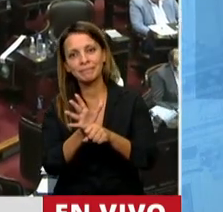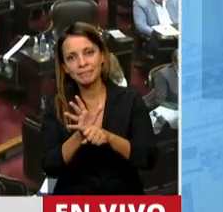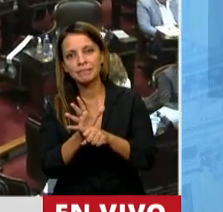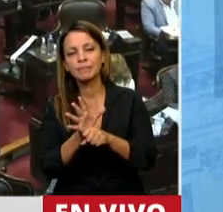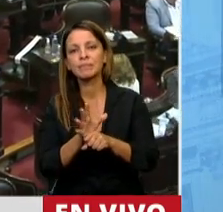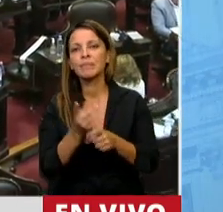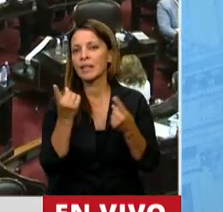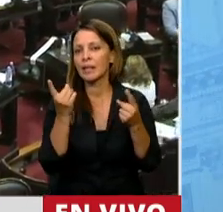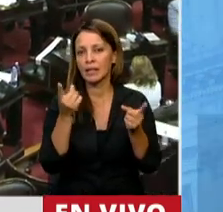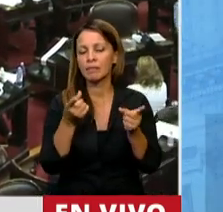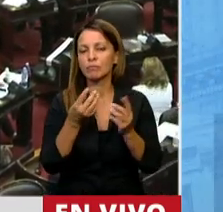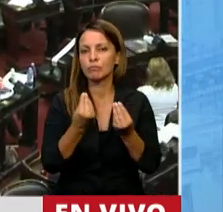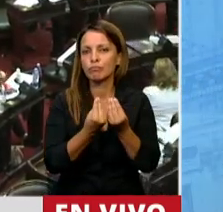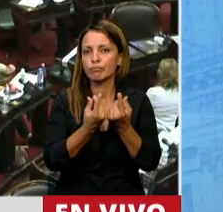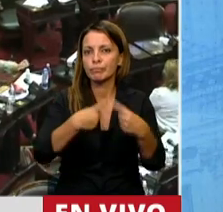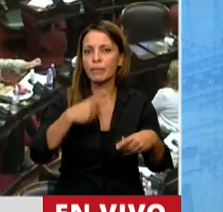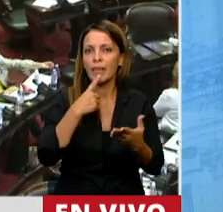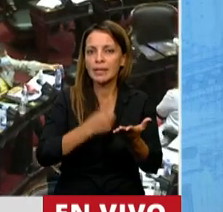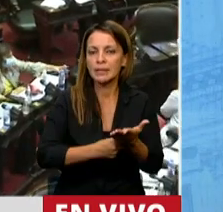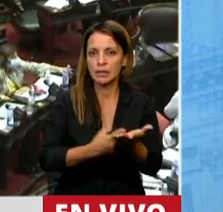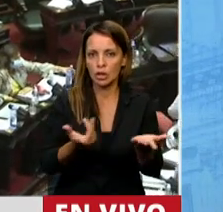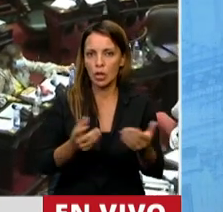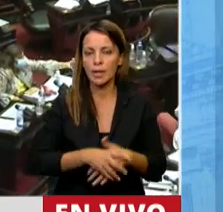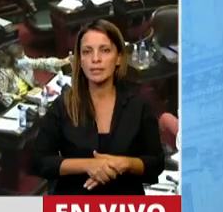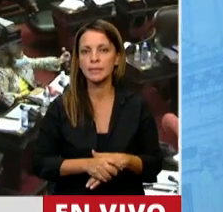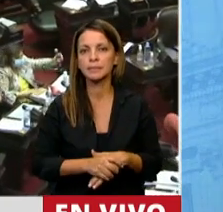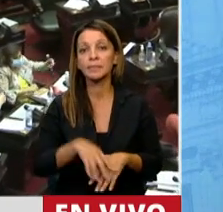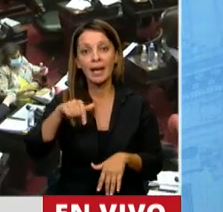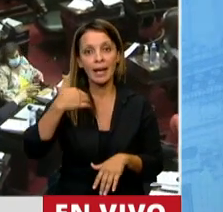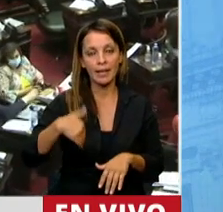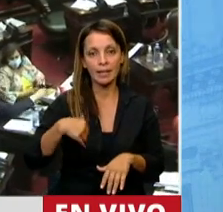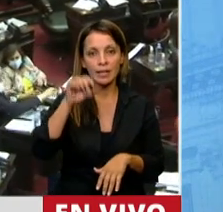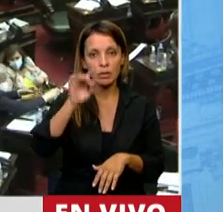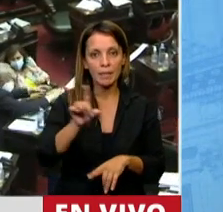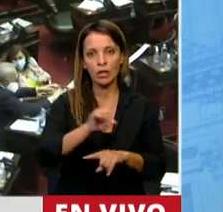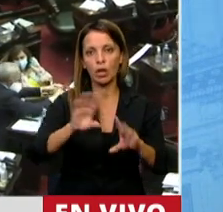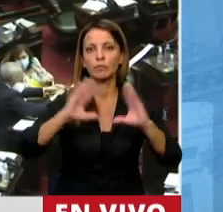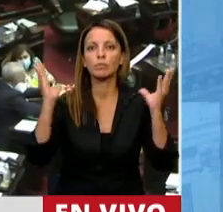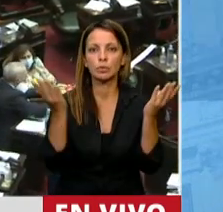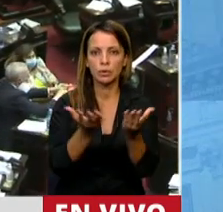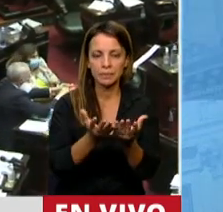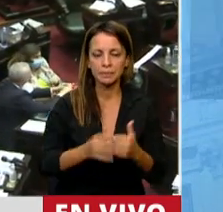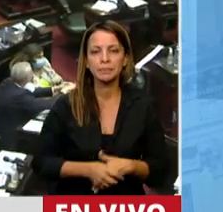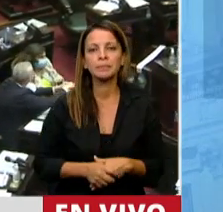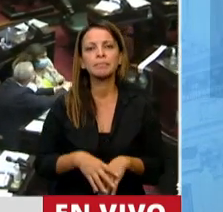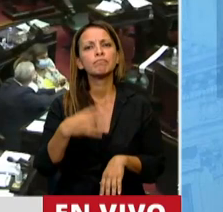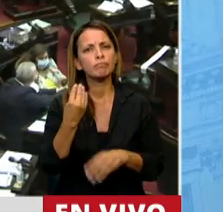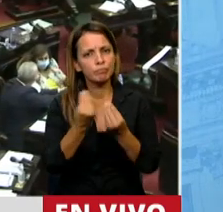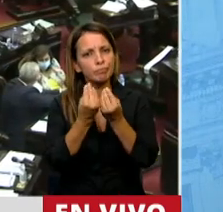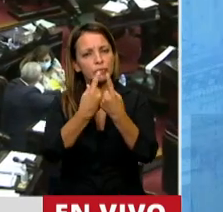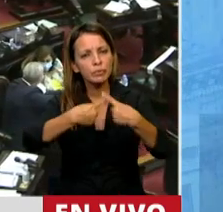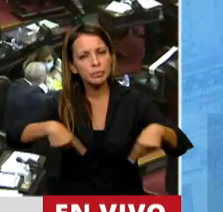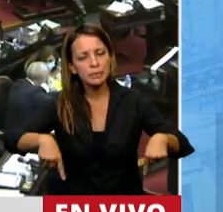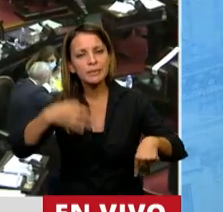fueron tomadas desde marzo del 2020, no solamente en la Argentina, sino en el mundo. Seguramente muchas de ellas